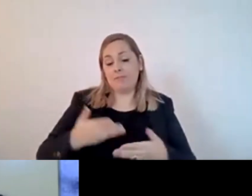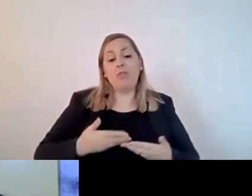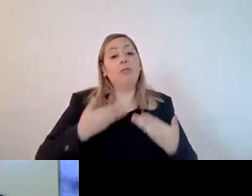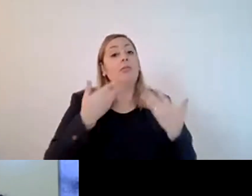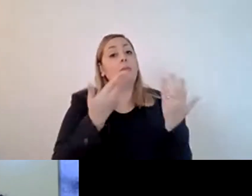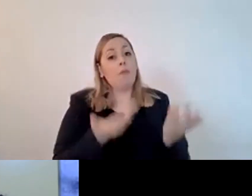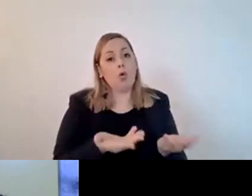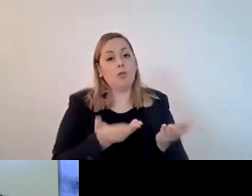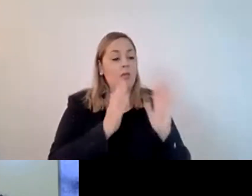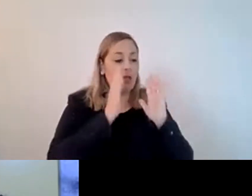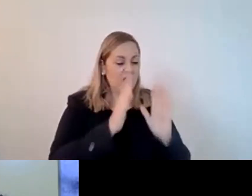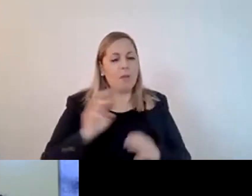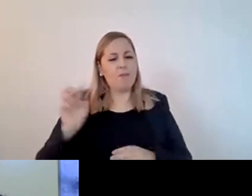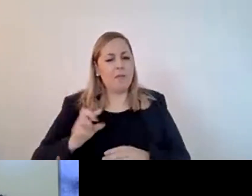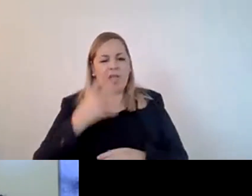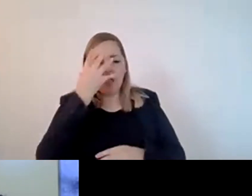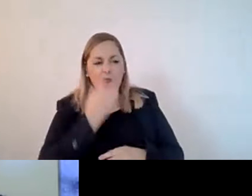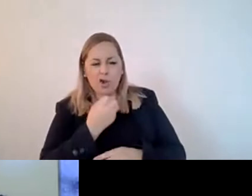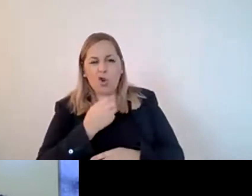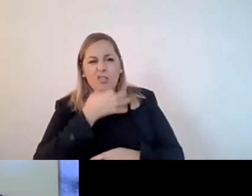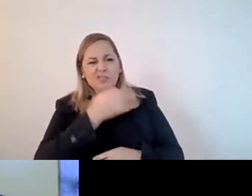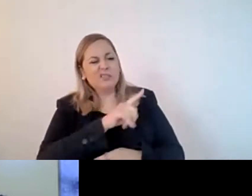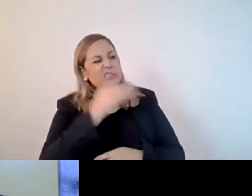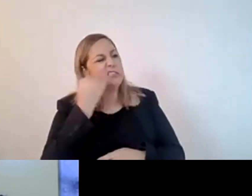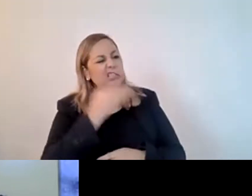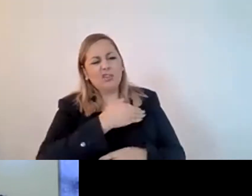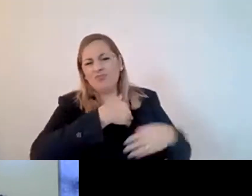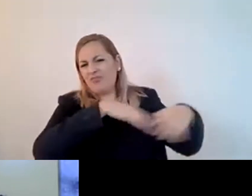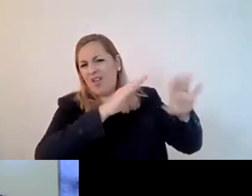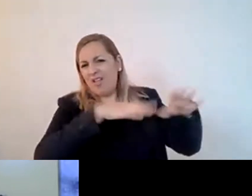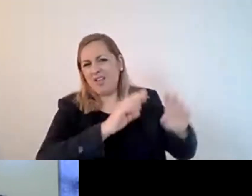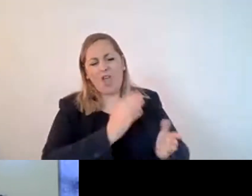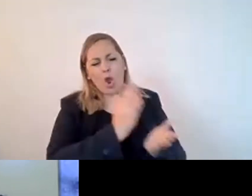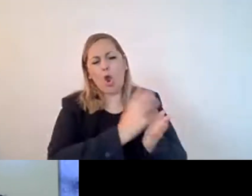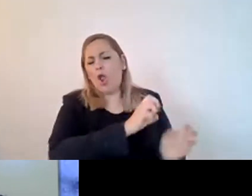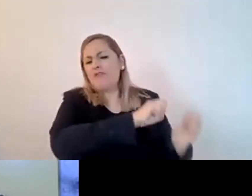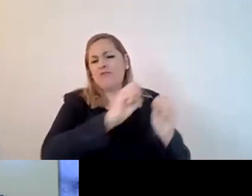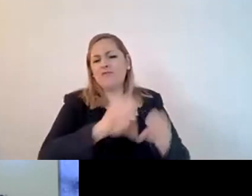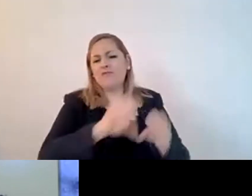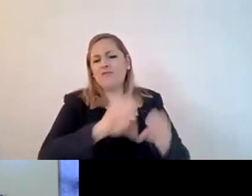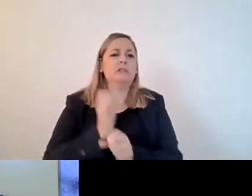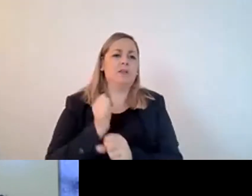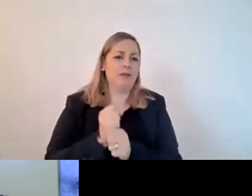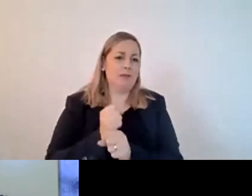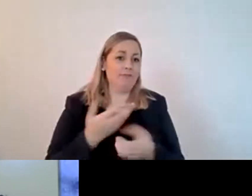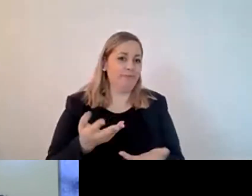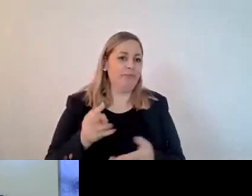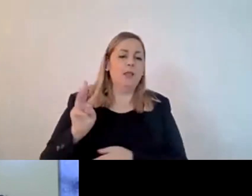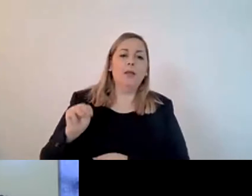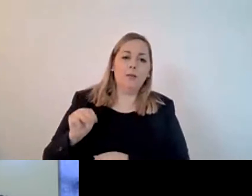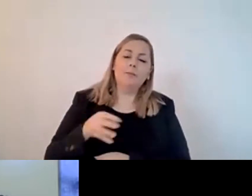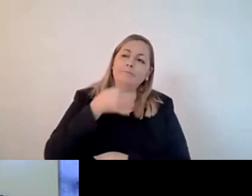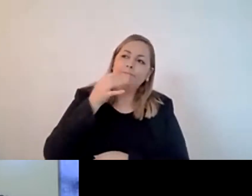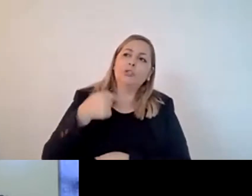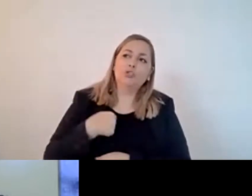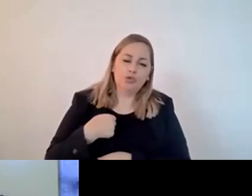a. El papá se enoja muchas veces y dice, si este niño no funciona, lo sacamos del colegio y se ponga a trabajar. Y la madre es la que dice,